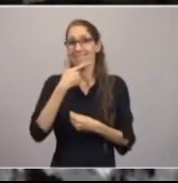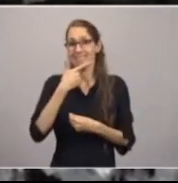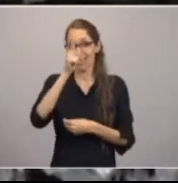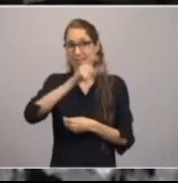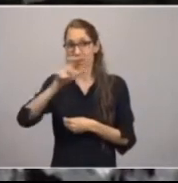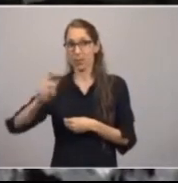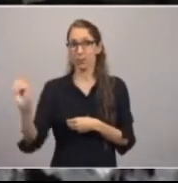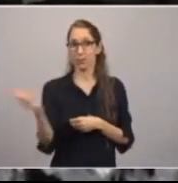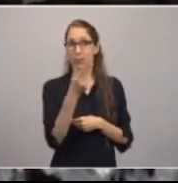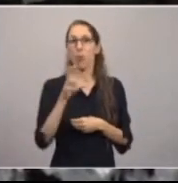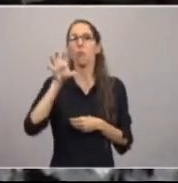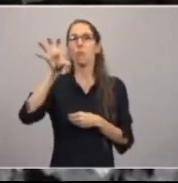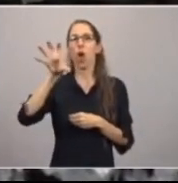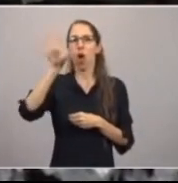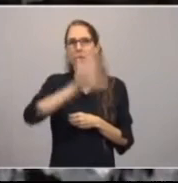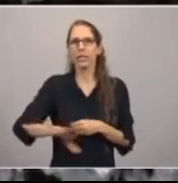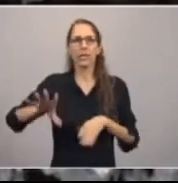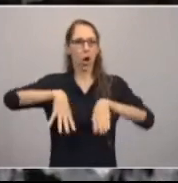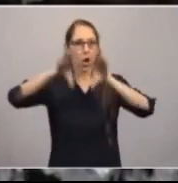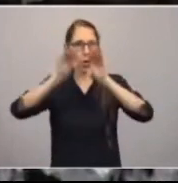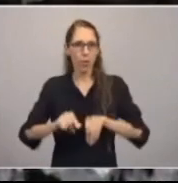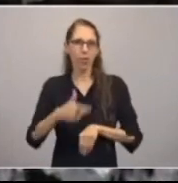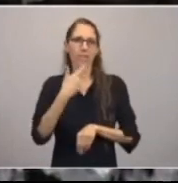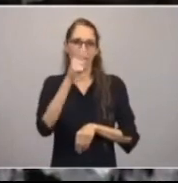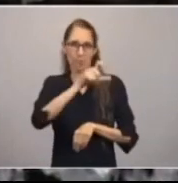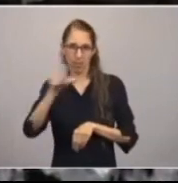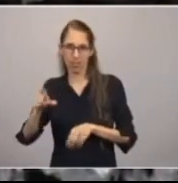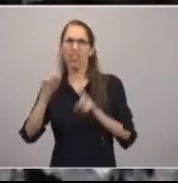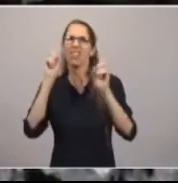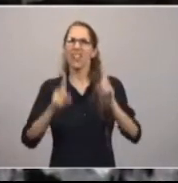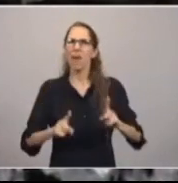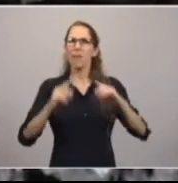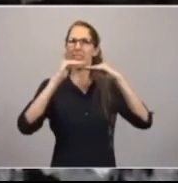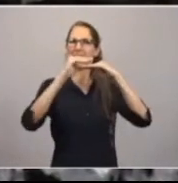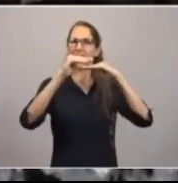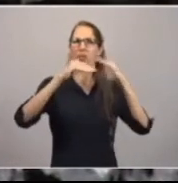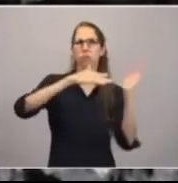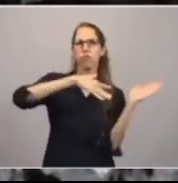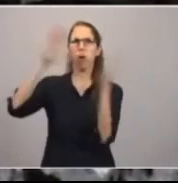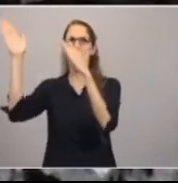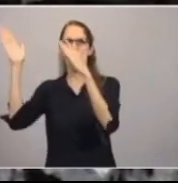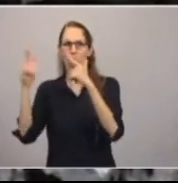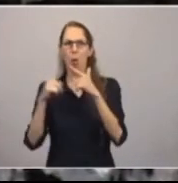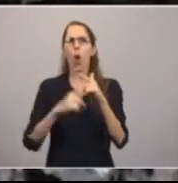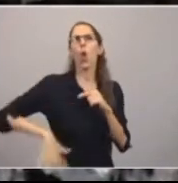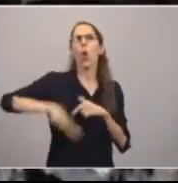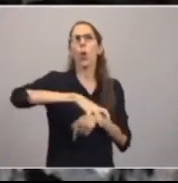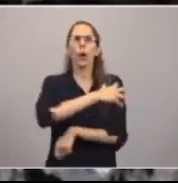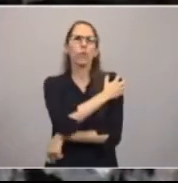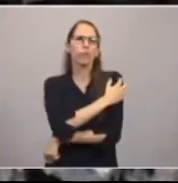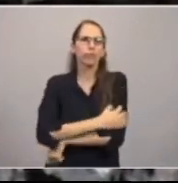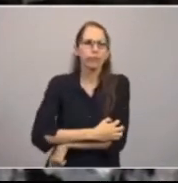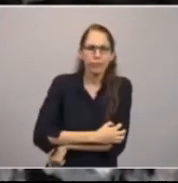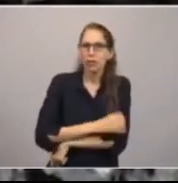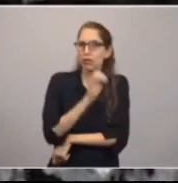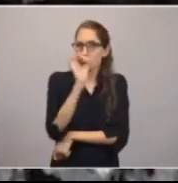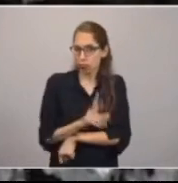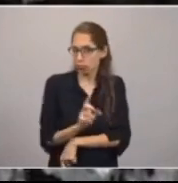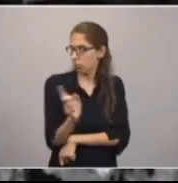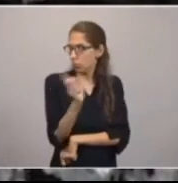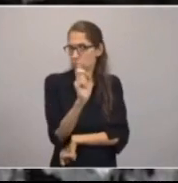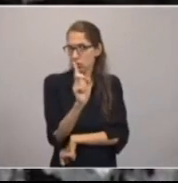tenido voladuras de techo, no solo de sectores humildes, que por la precariedad de la vivienda obviamente se van las